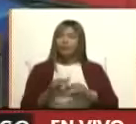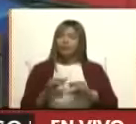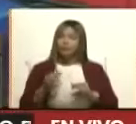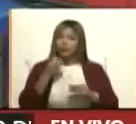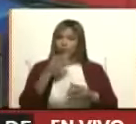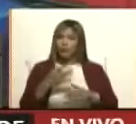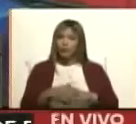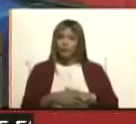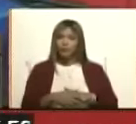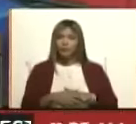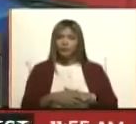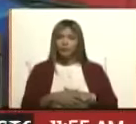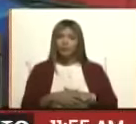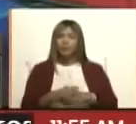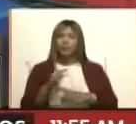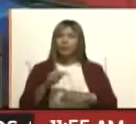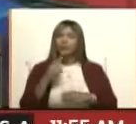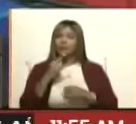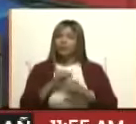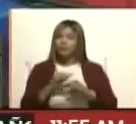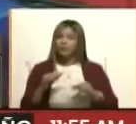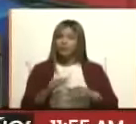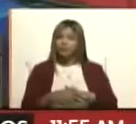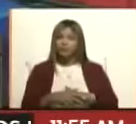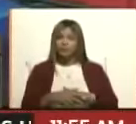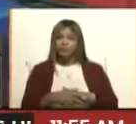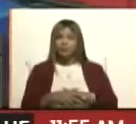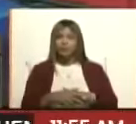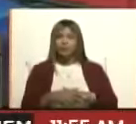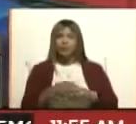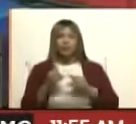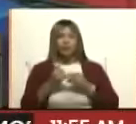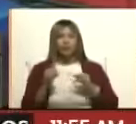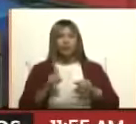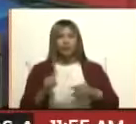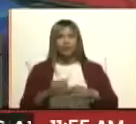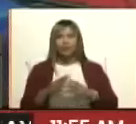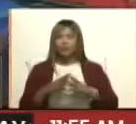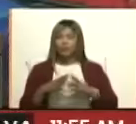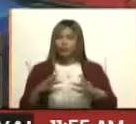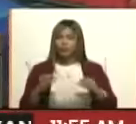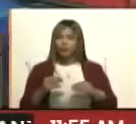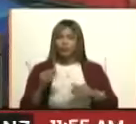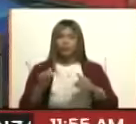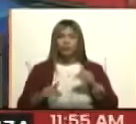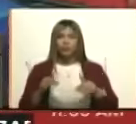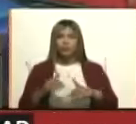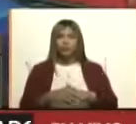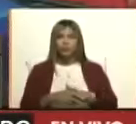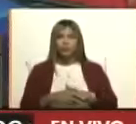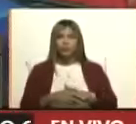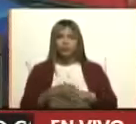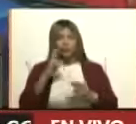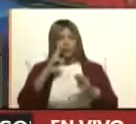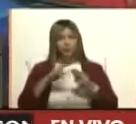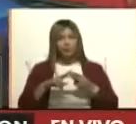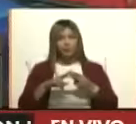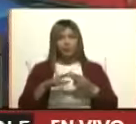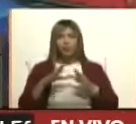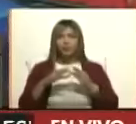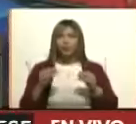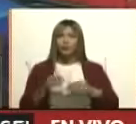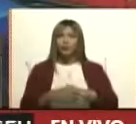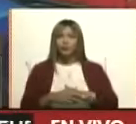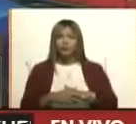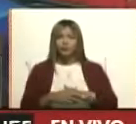bueno, ya estamos en esa recta final. Felices, entonces, votaciones. Nos vemos todos y